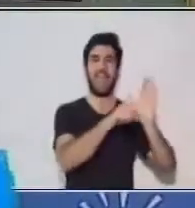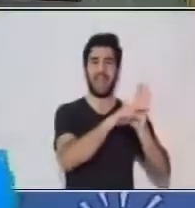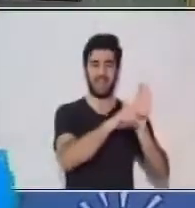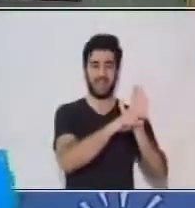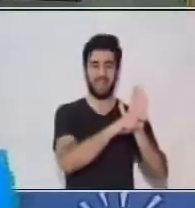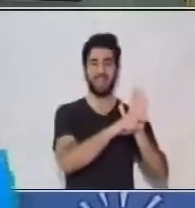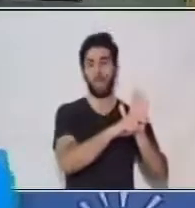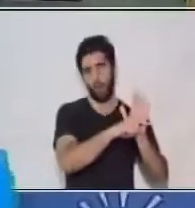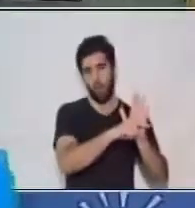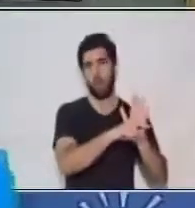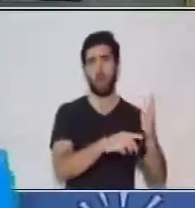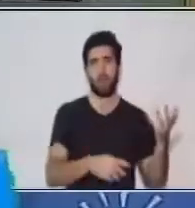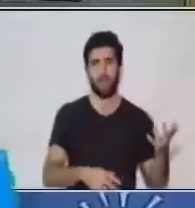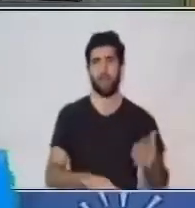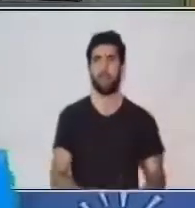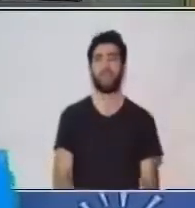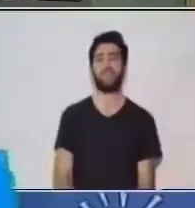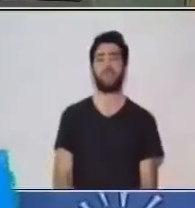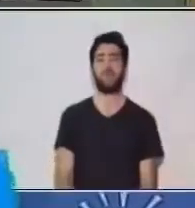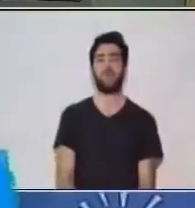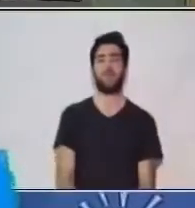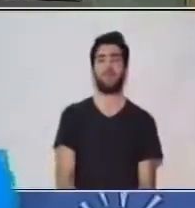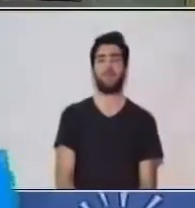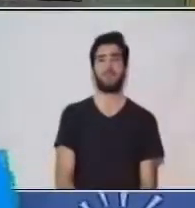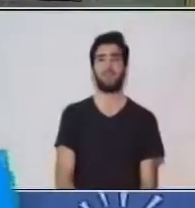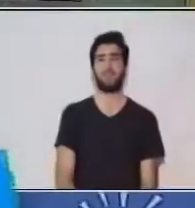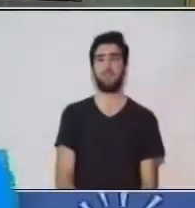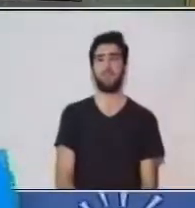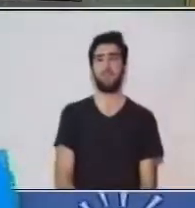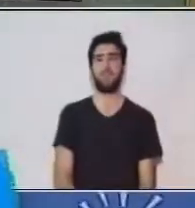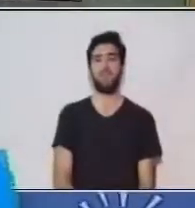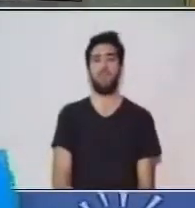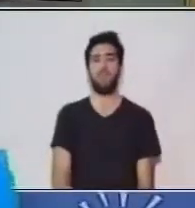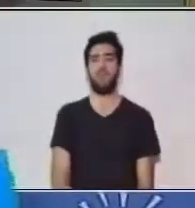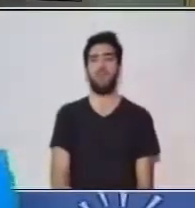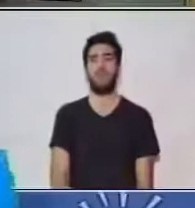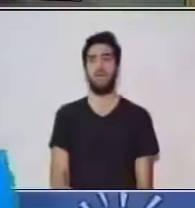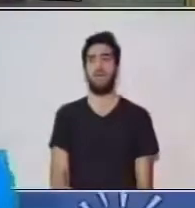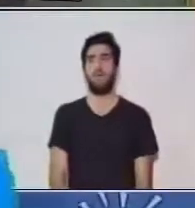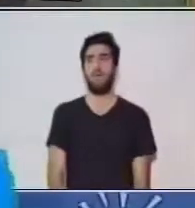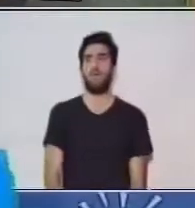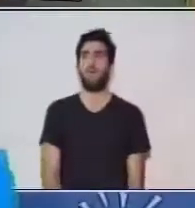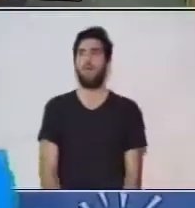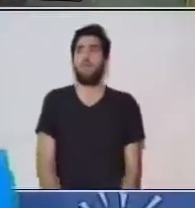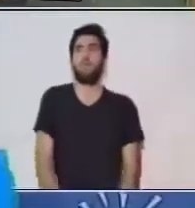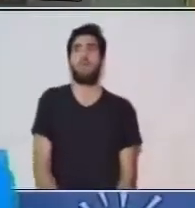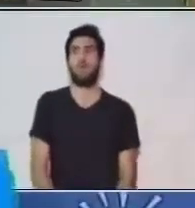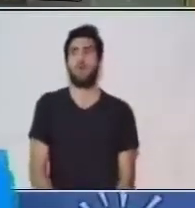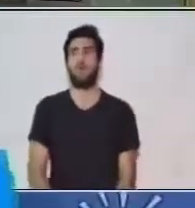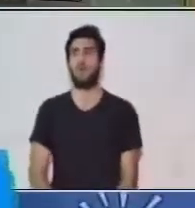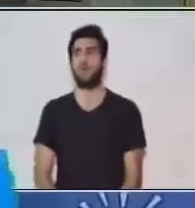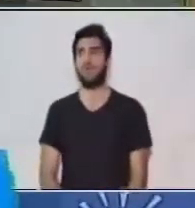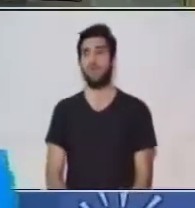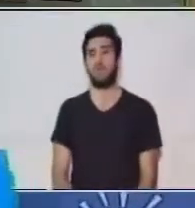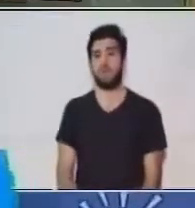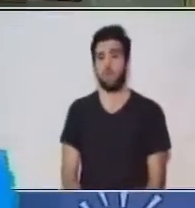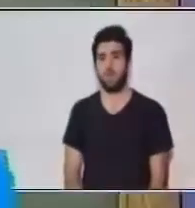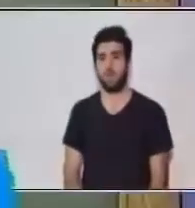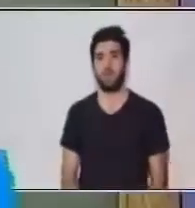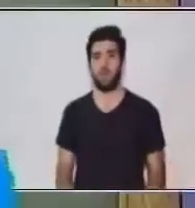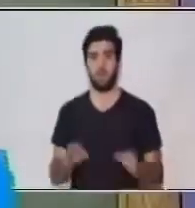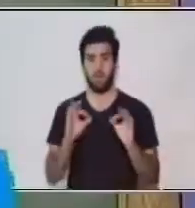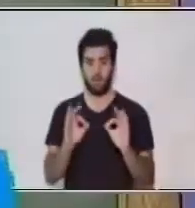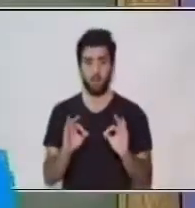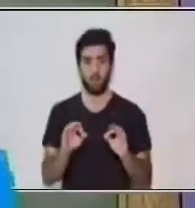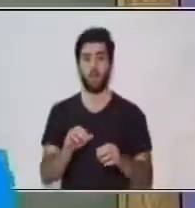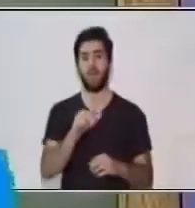moviendo hacia hacia la izquierda. Continuemos. Nuevamente, 3